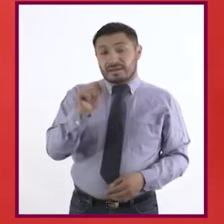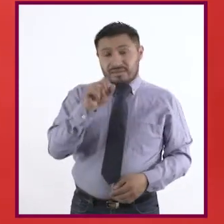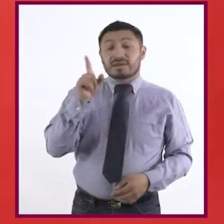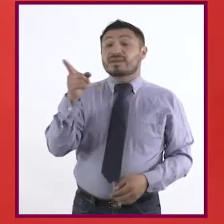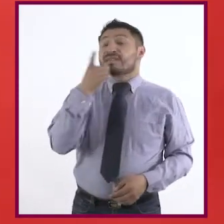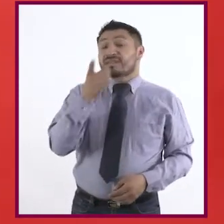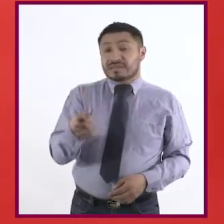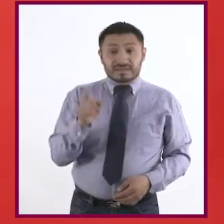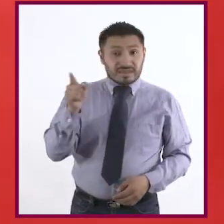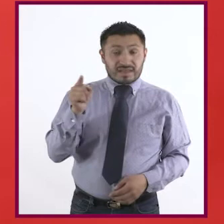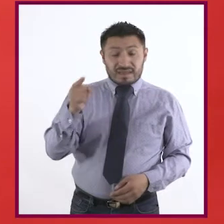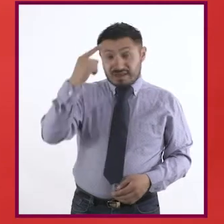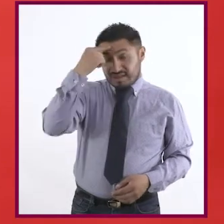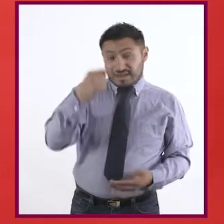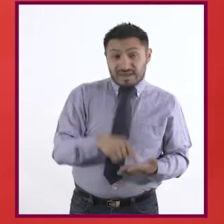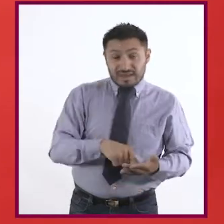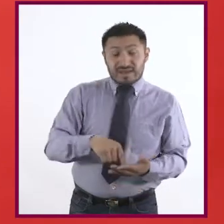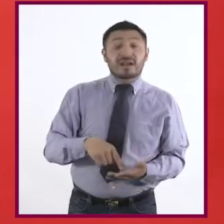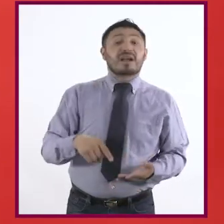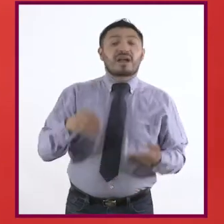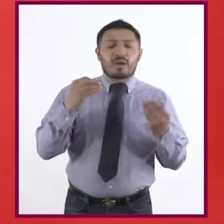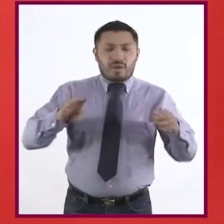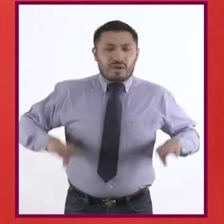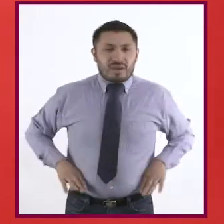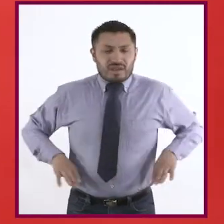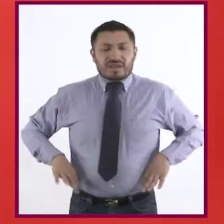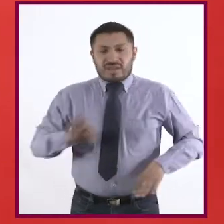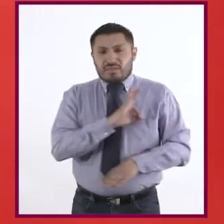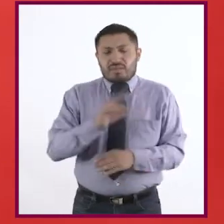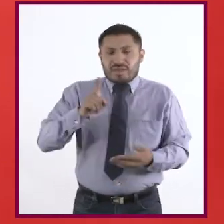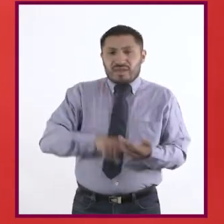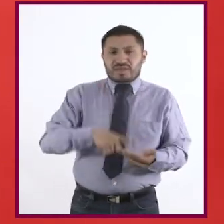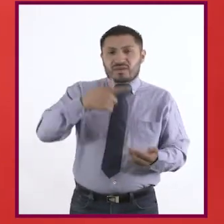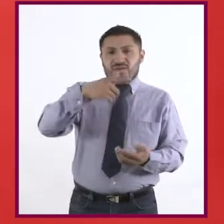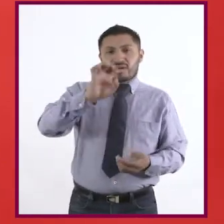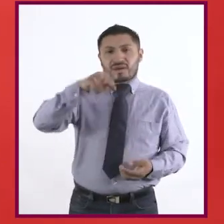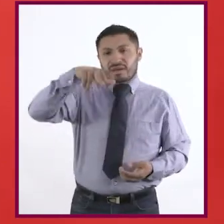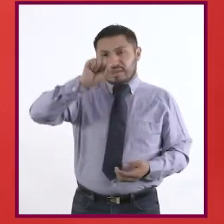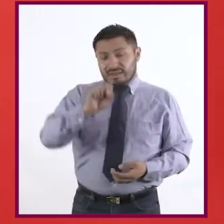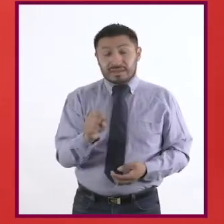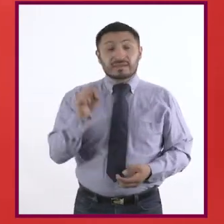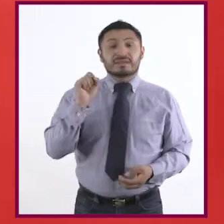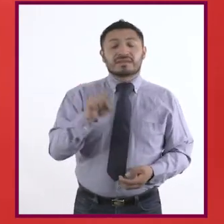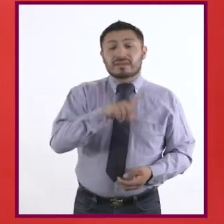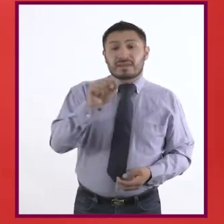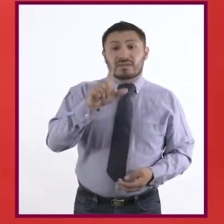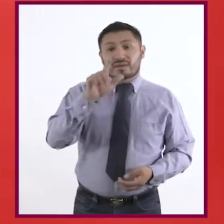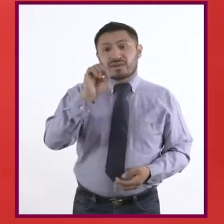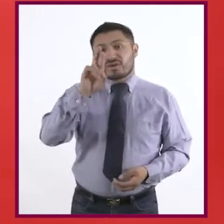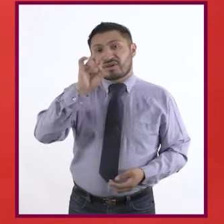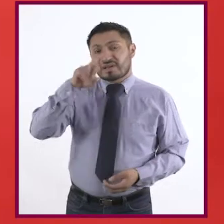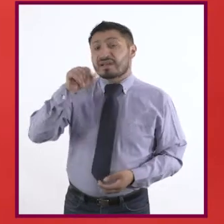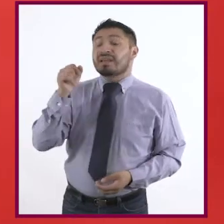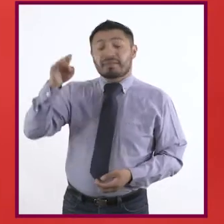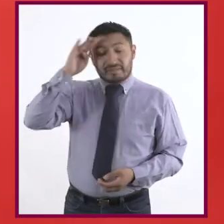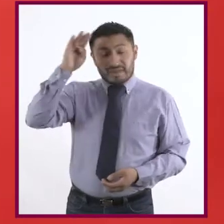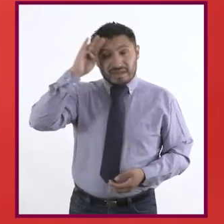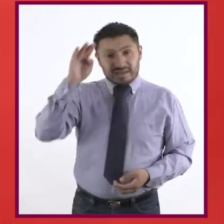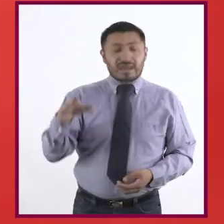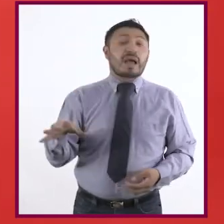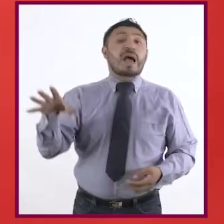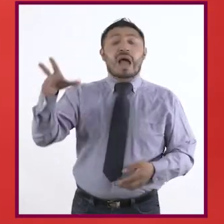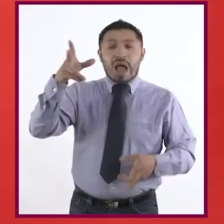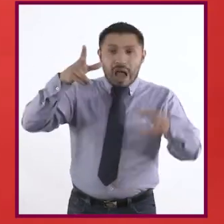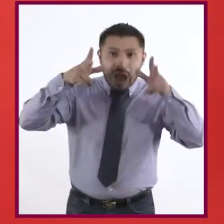ella cree que muchas características se pueden heredar en los genes. Lorena piensa que se adquieren con la práctica y de ahí se